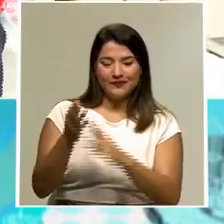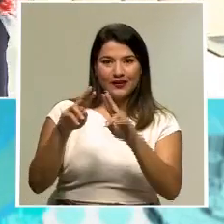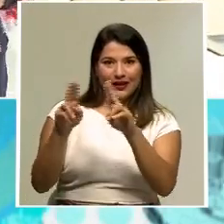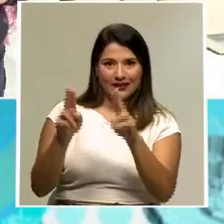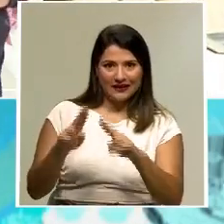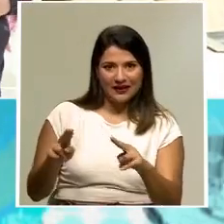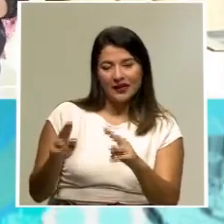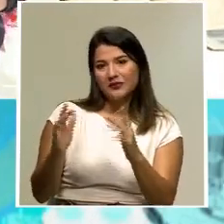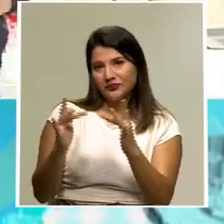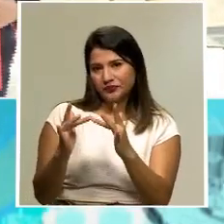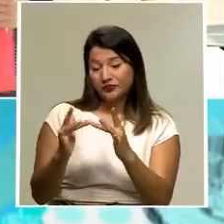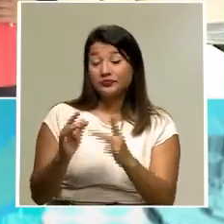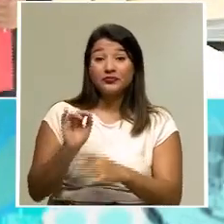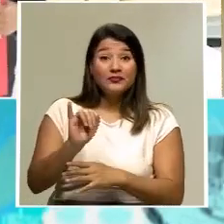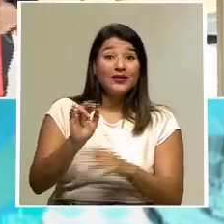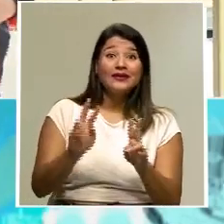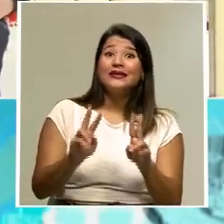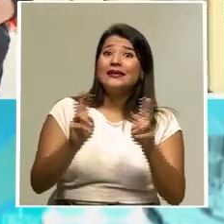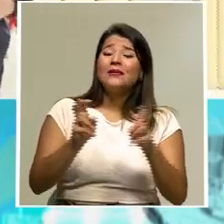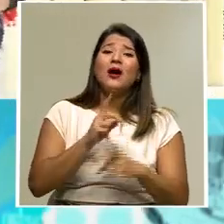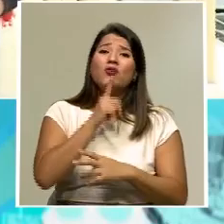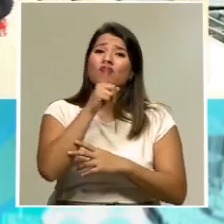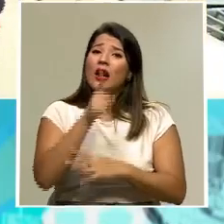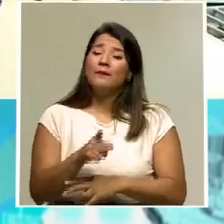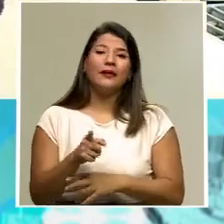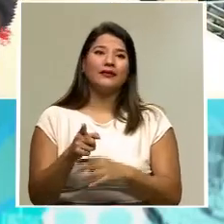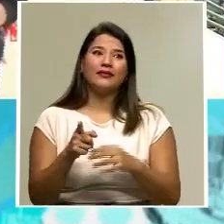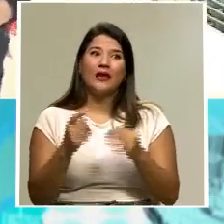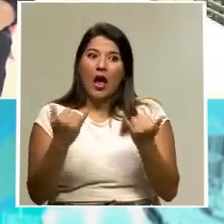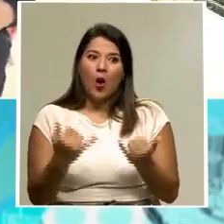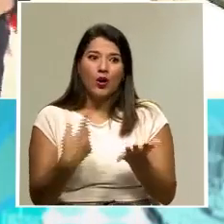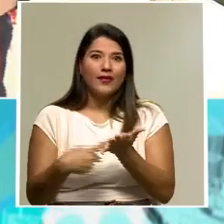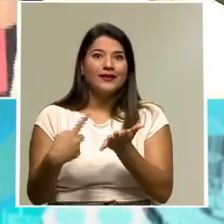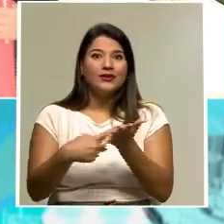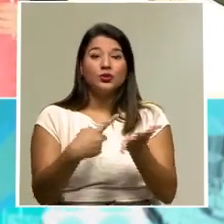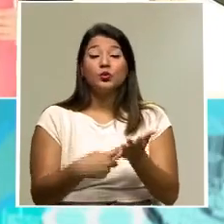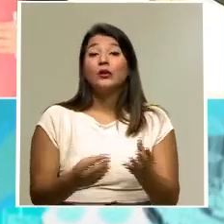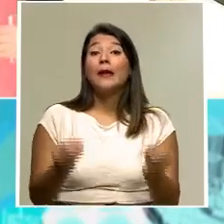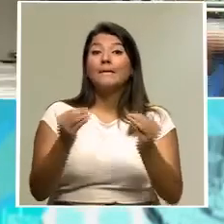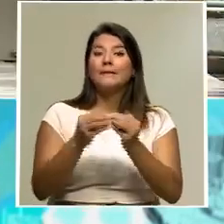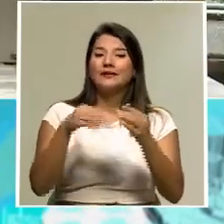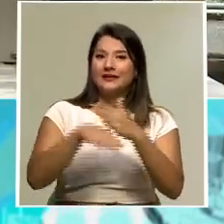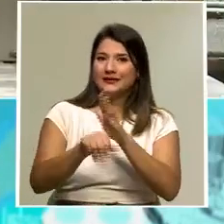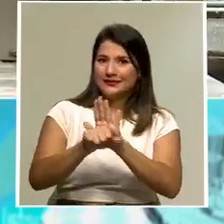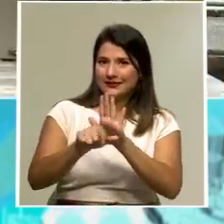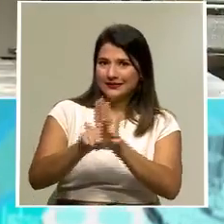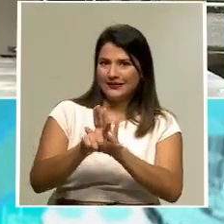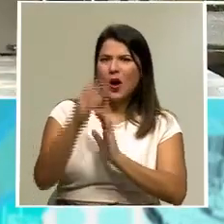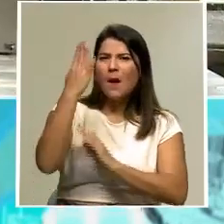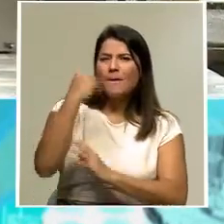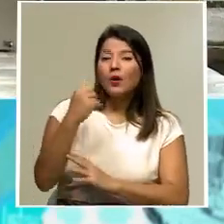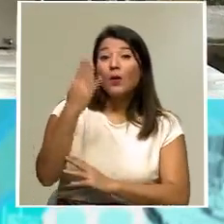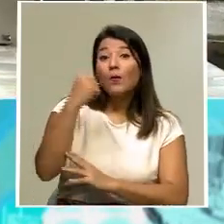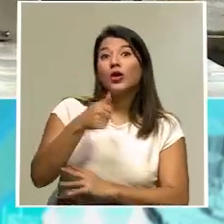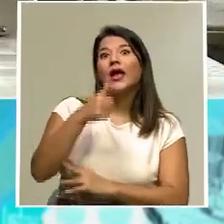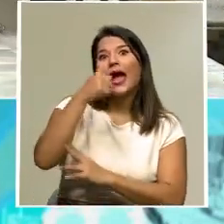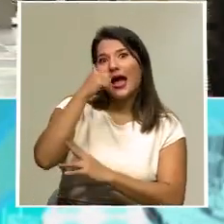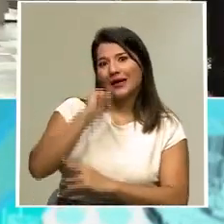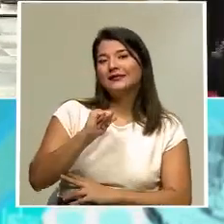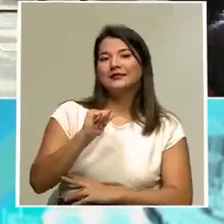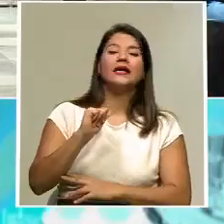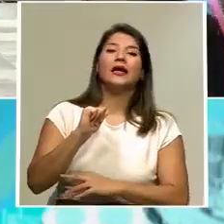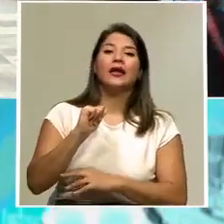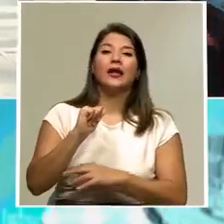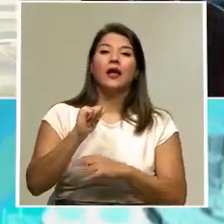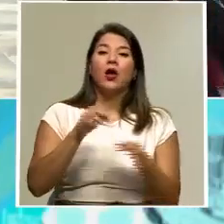que realmente ha empezado a sonar más en la Asamblea Legislativa luego de que ayer se diera la reorganización del